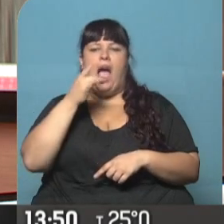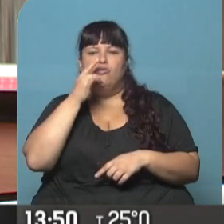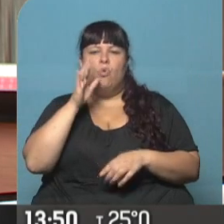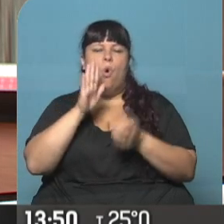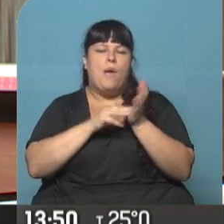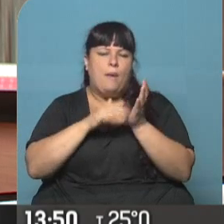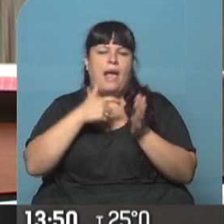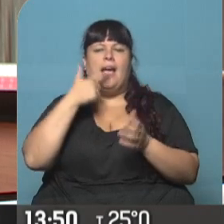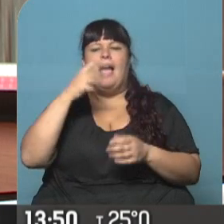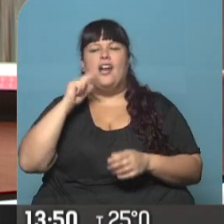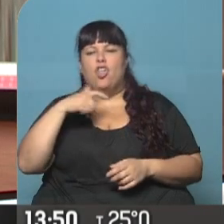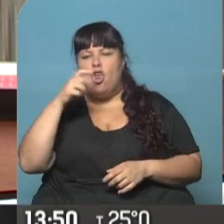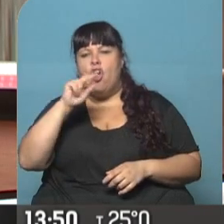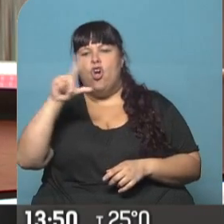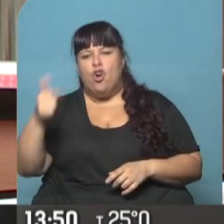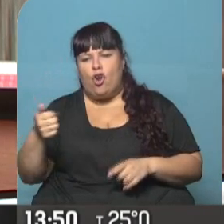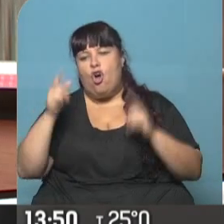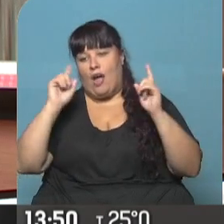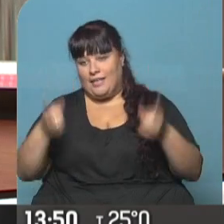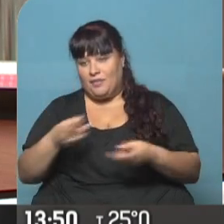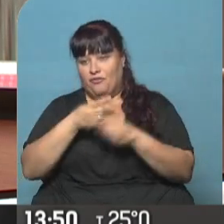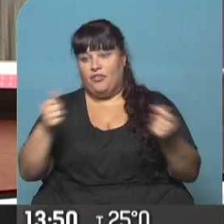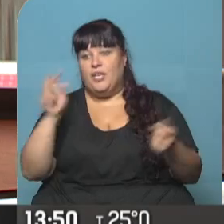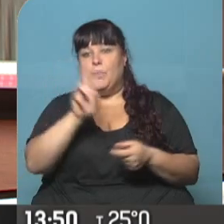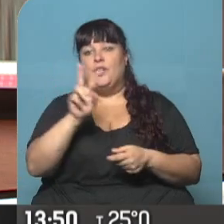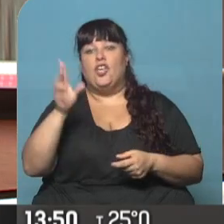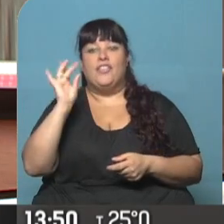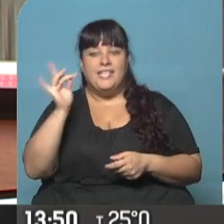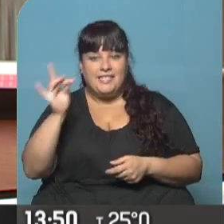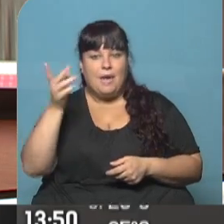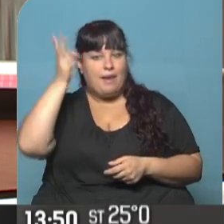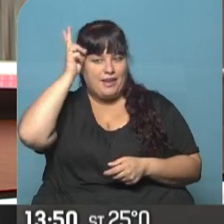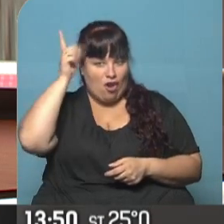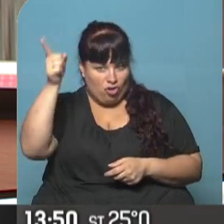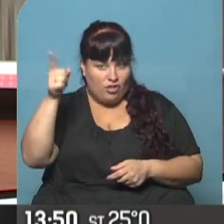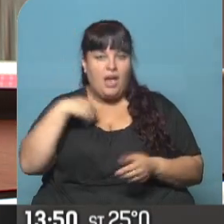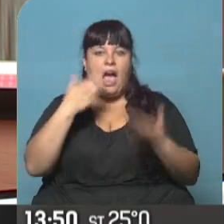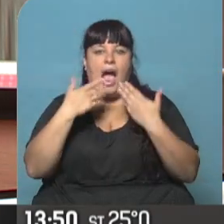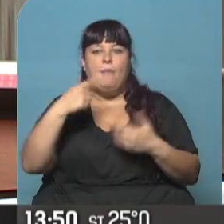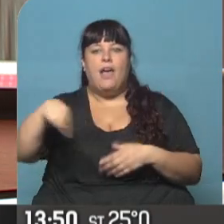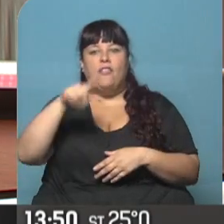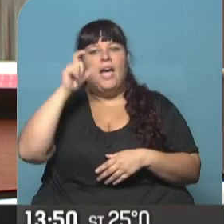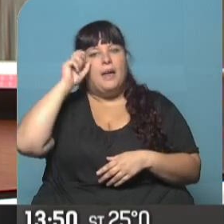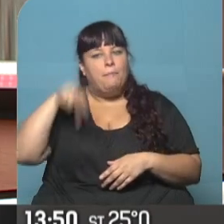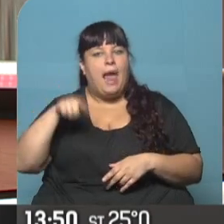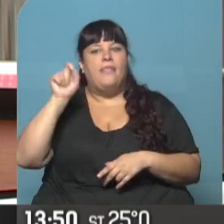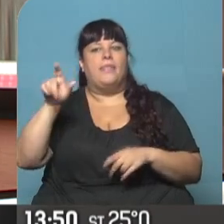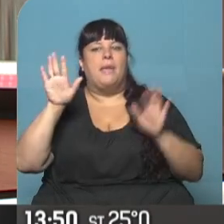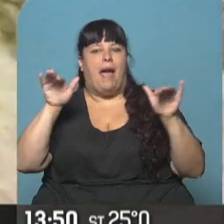Blanca, Río Colorado, Roca, y por supuesto cierran el 22 de diciembre en Necochea. Estuvimos hablando con El Plan de la